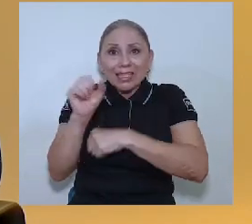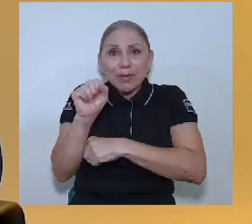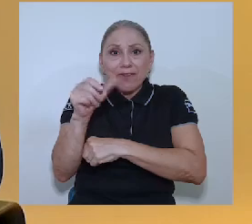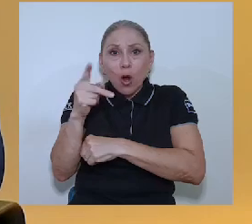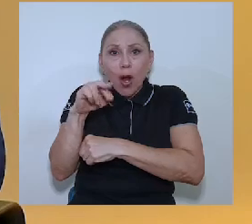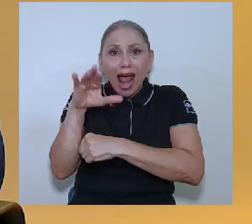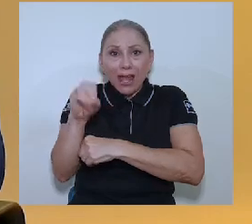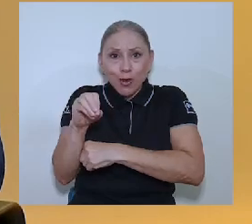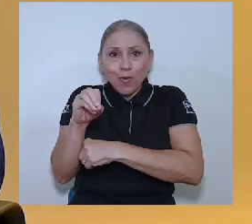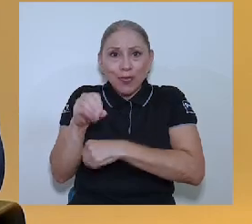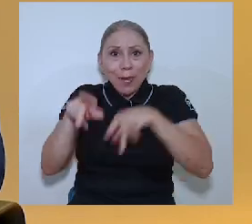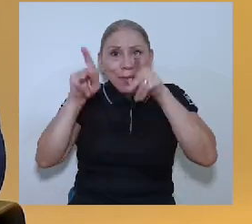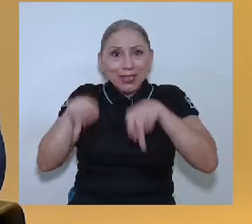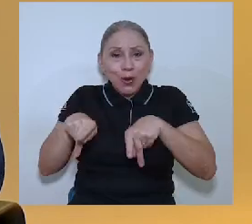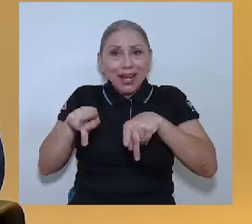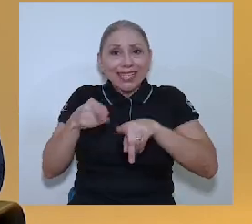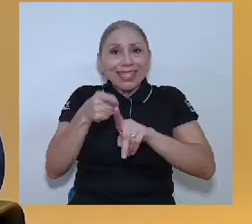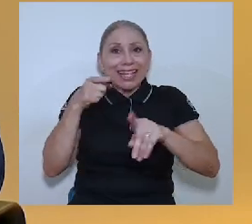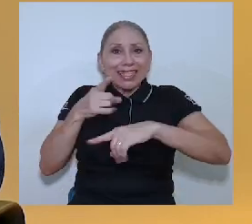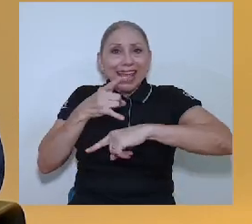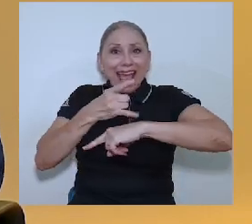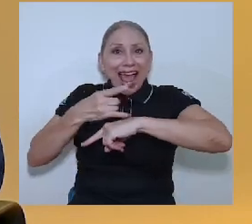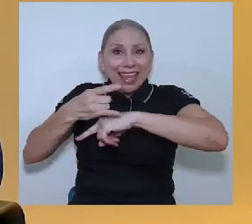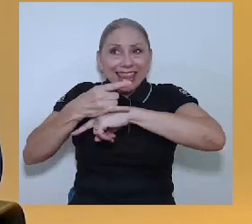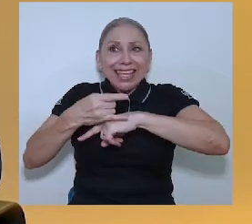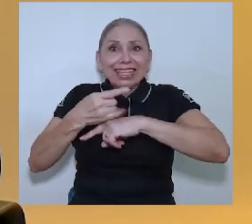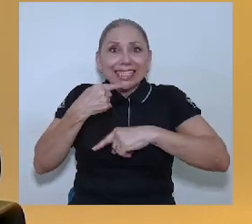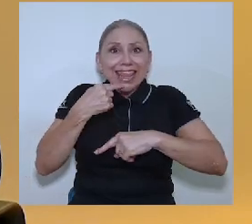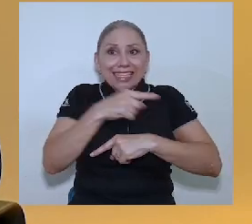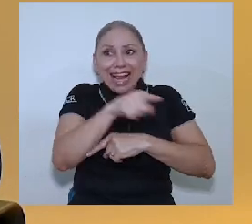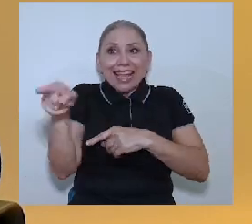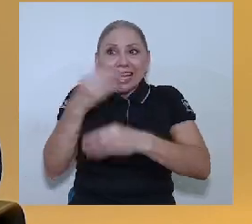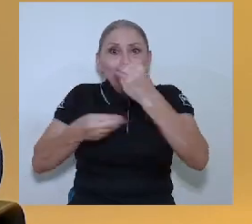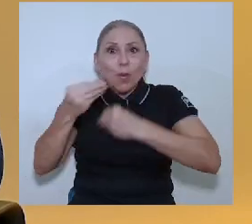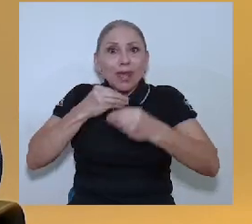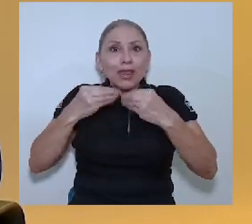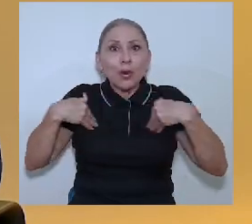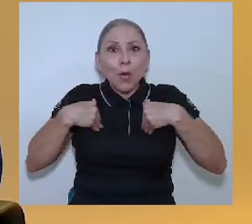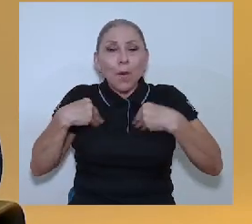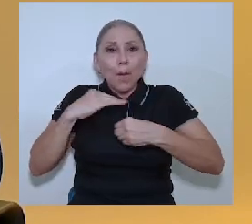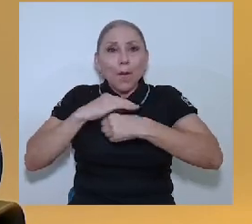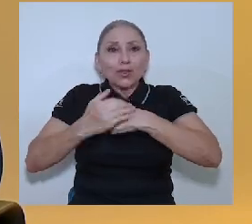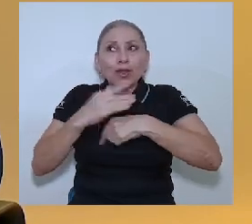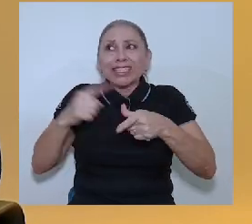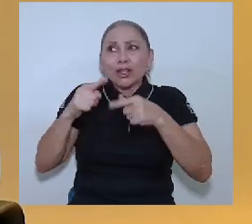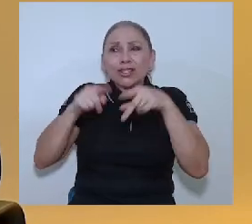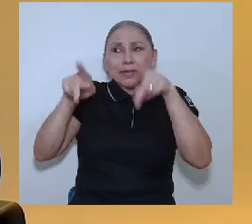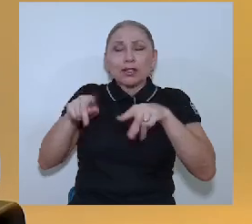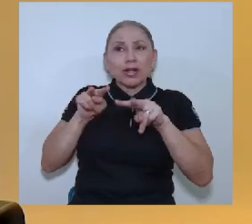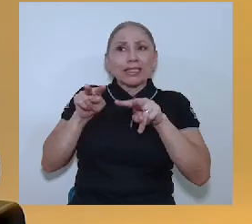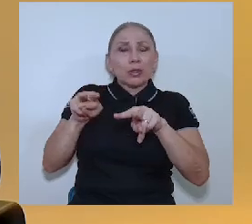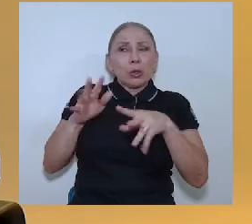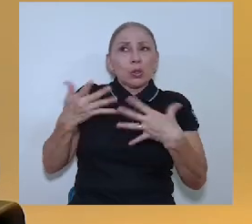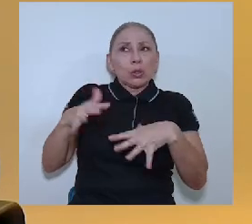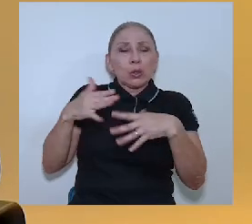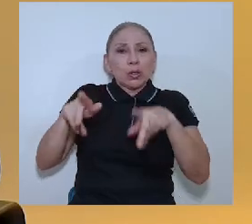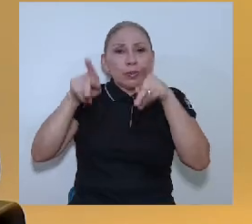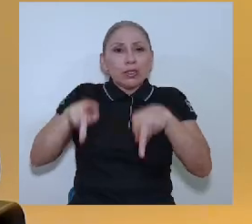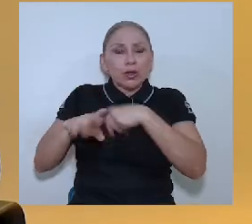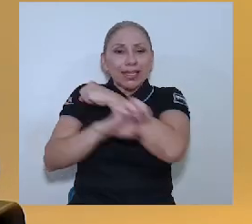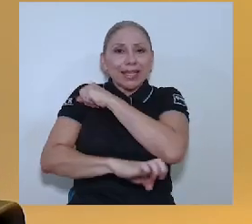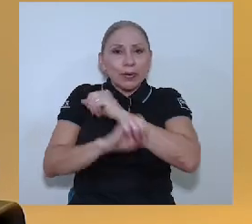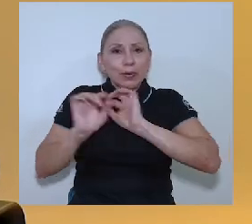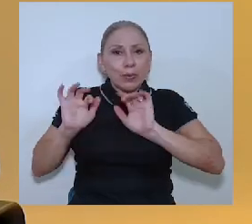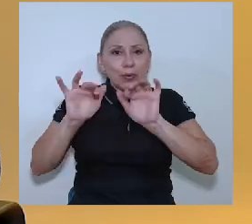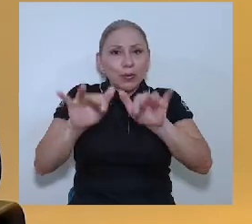haitianos, pues exacerbaron mucho el ánimo hacia los migrantes, e incluso eso se conectó con un